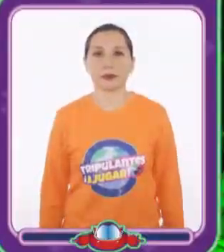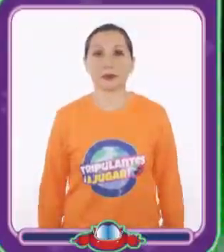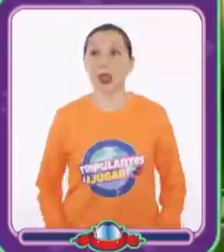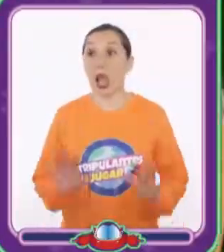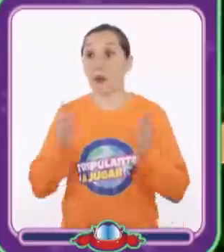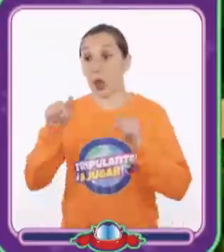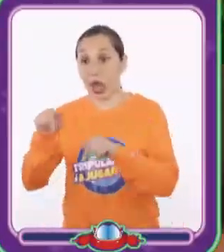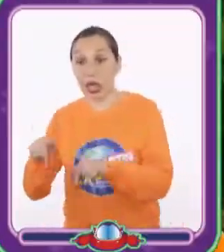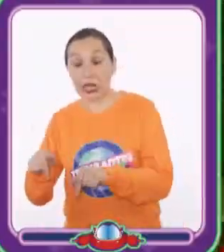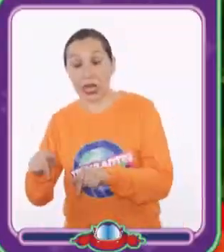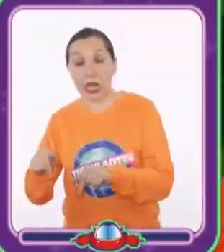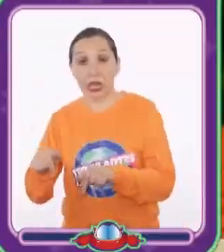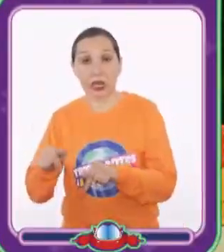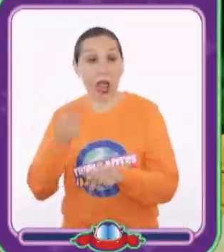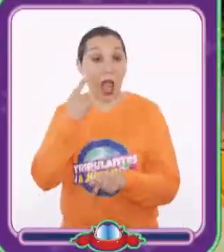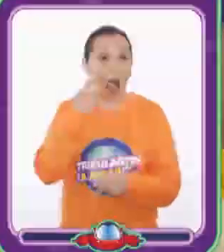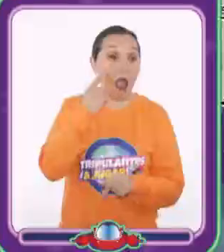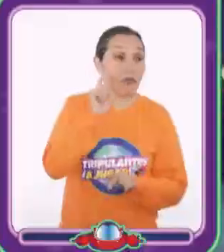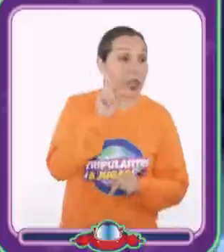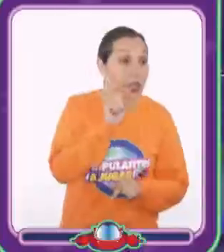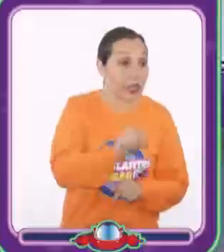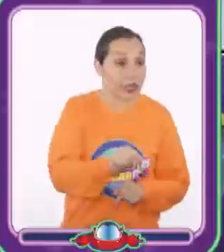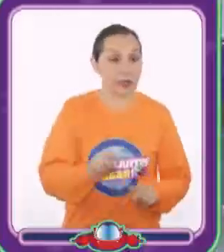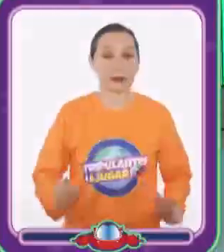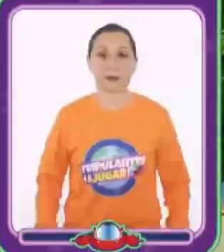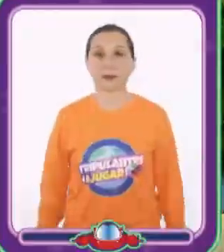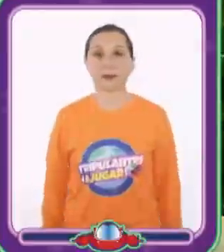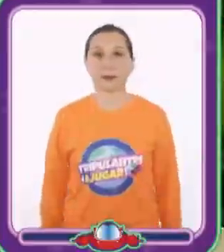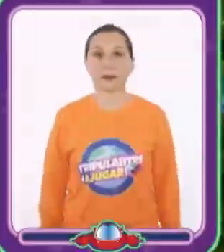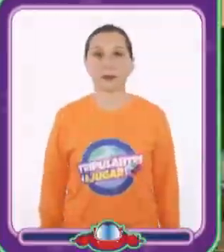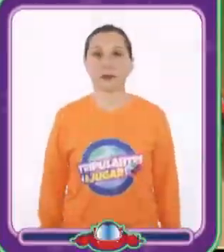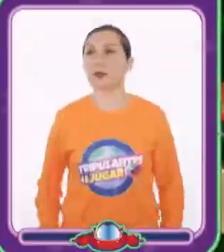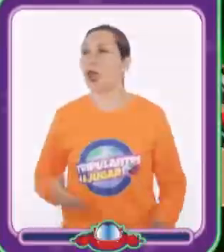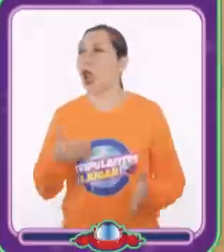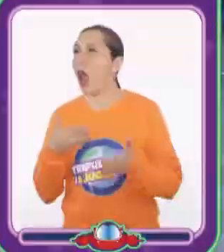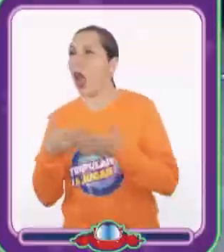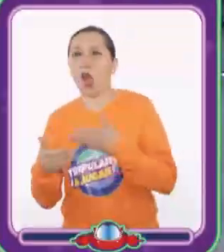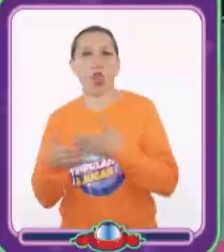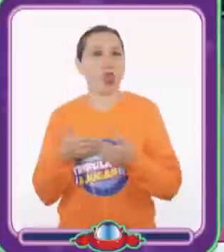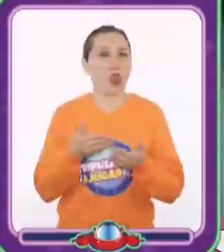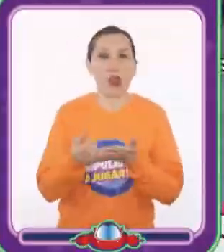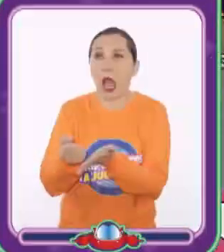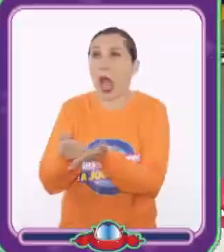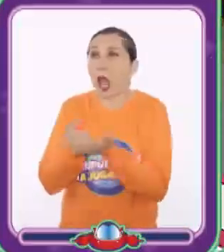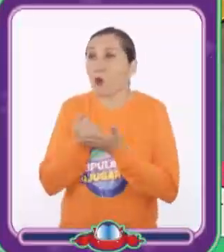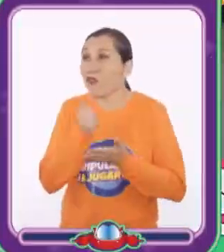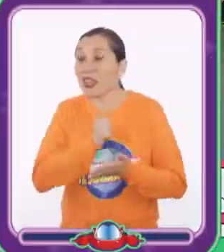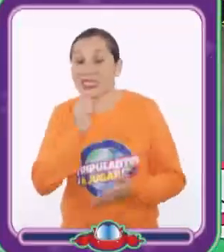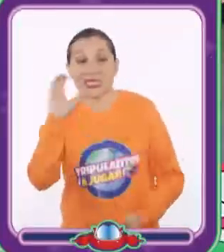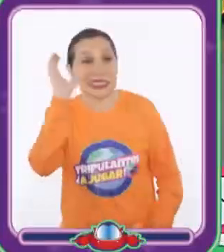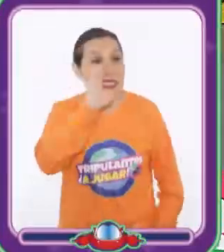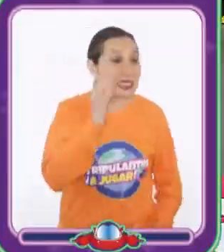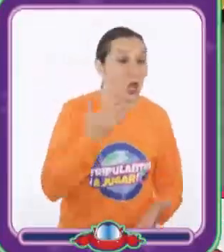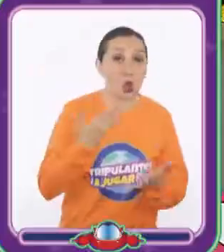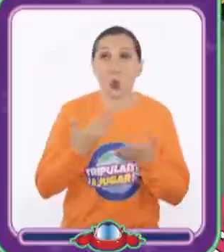Por acá... Vamos a ver... ¿Dónde estará esa pista que falta?